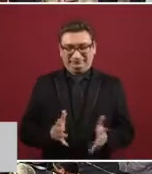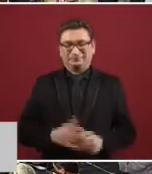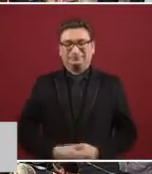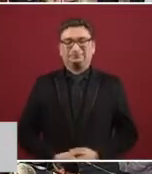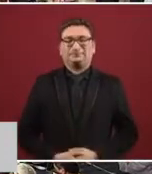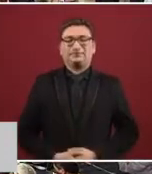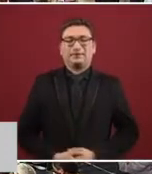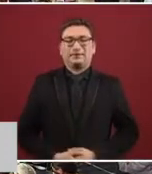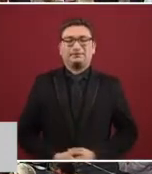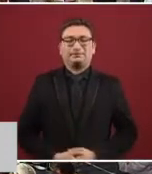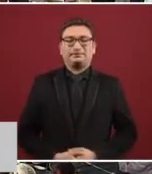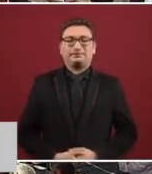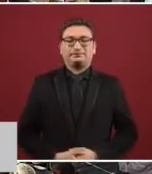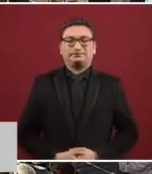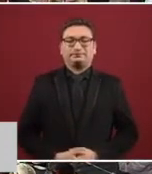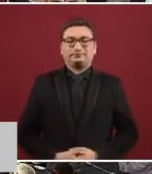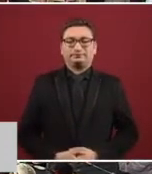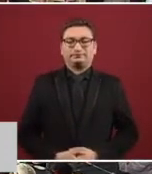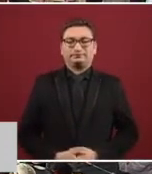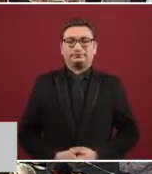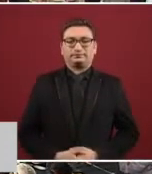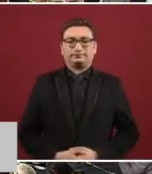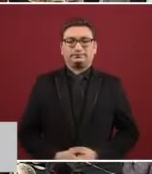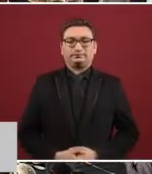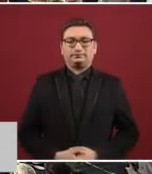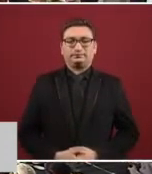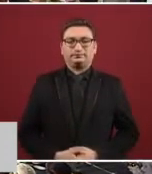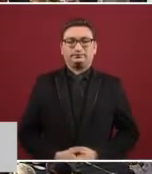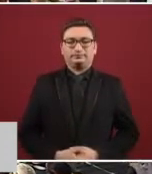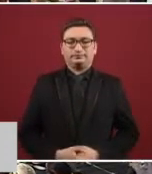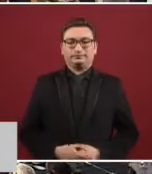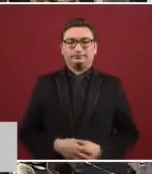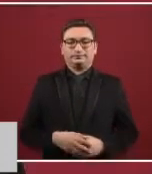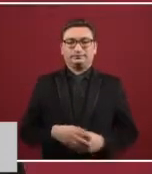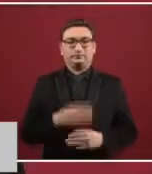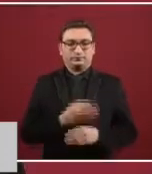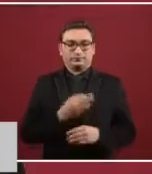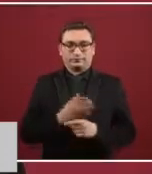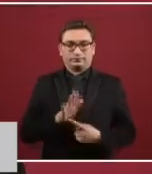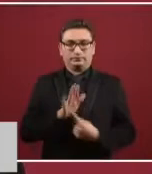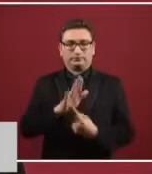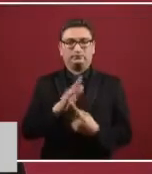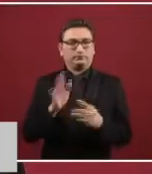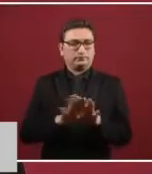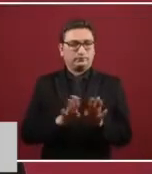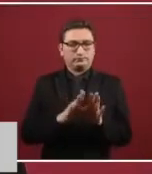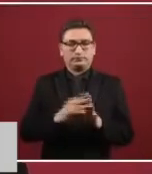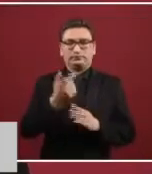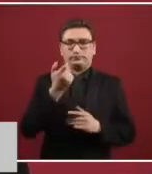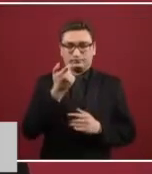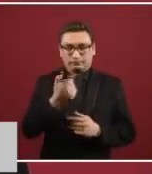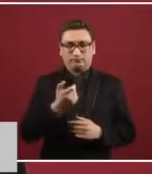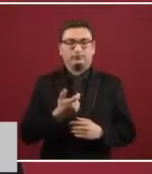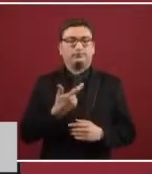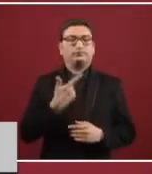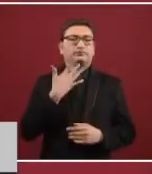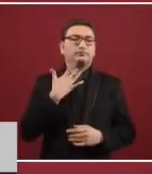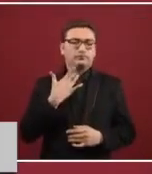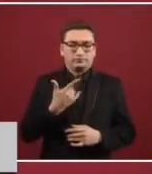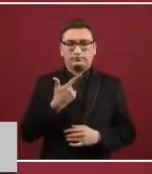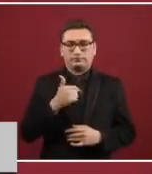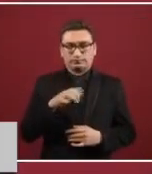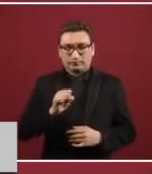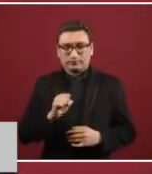La Guardia Nacional inició operaciones de manera formal el pasado 30 de junio y reitera que se actuará con apego y respeto a los derechos